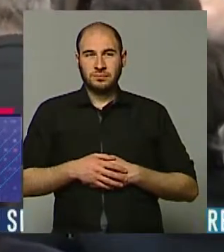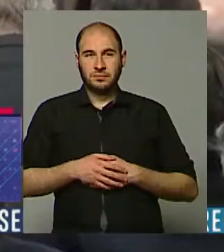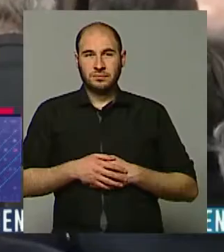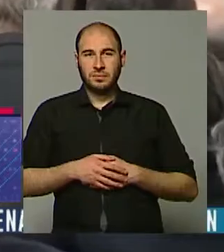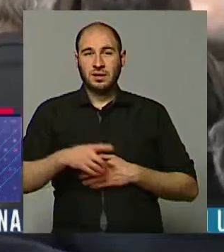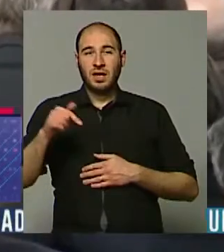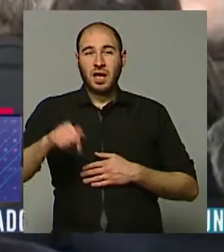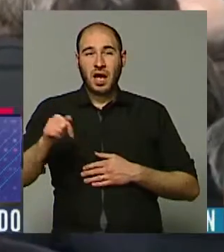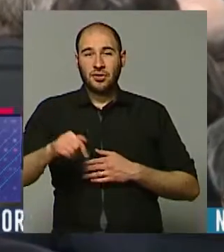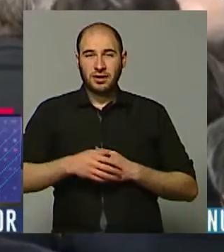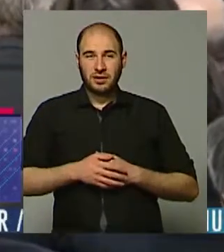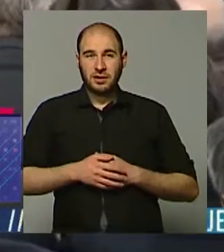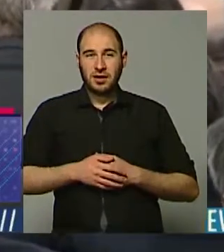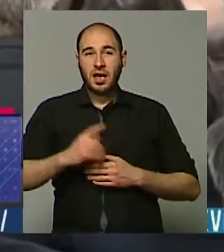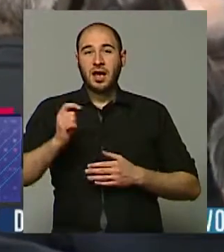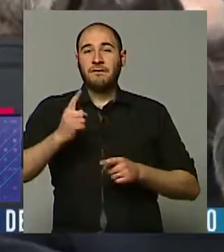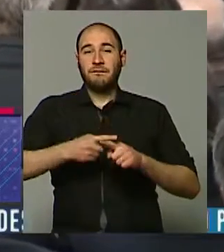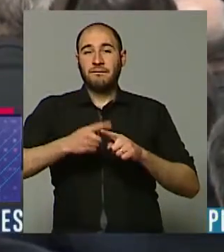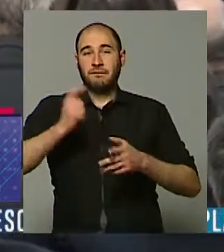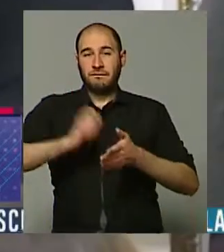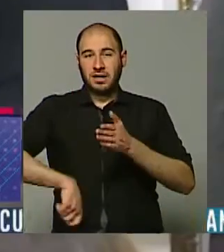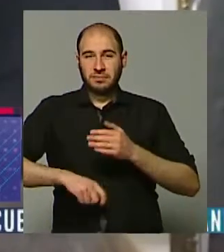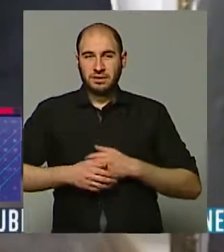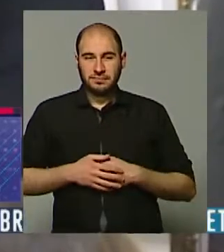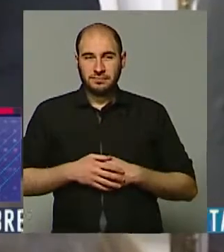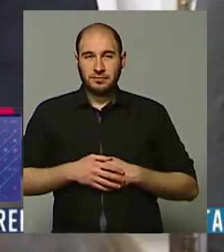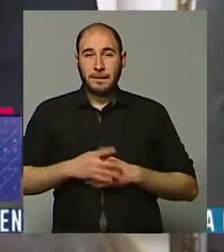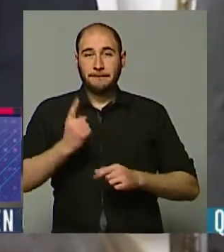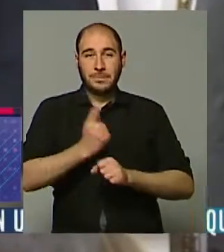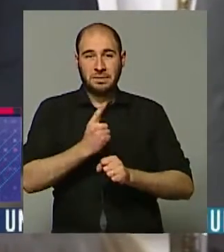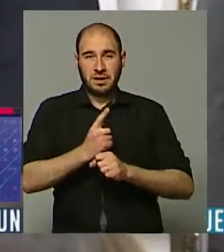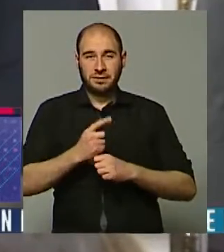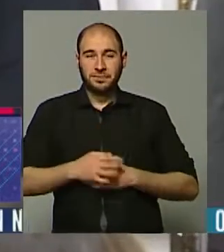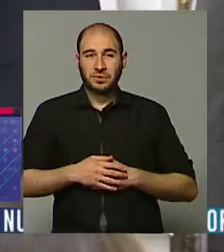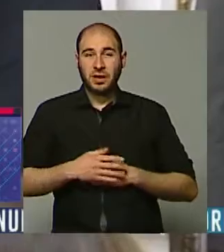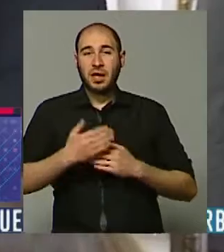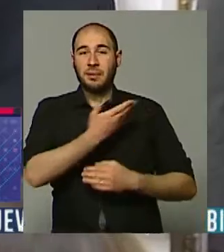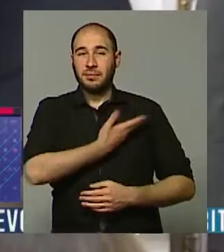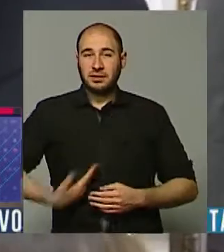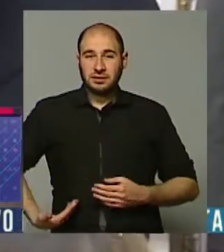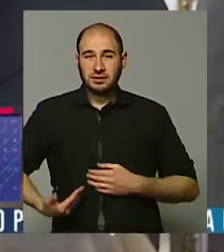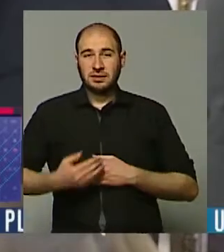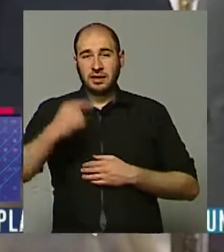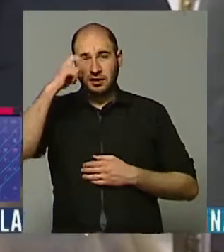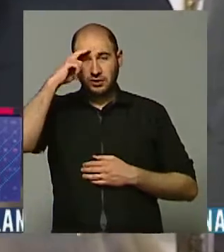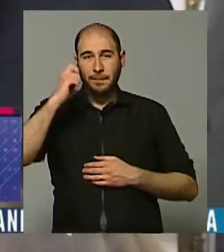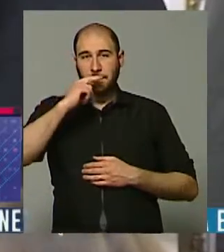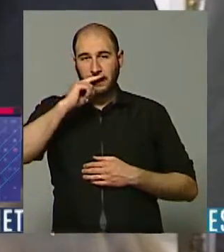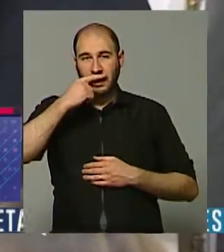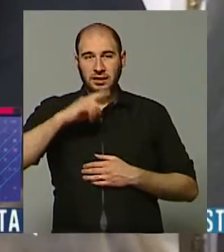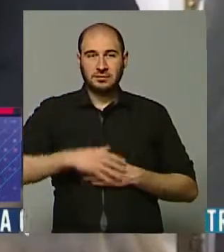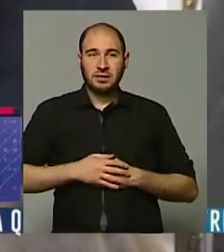se procede al acto de firma. Lo hace en primer lugar el señor presidente de la Nación, Mauricio